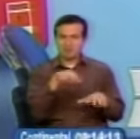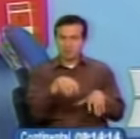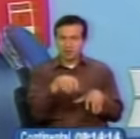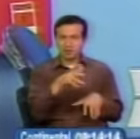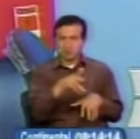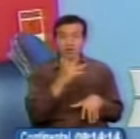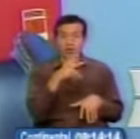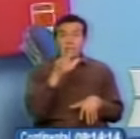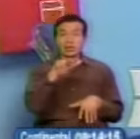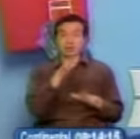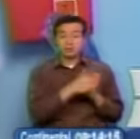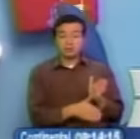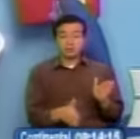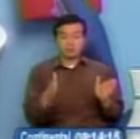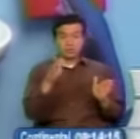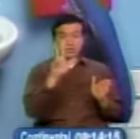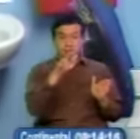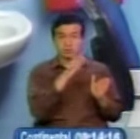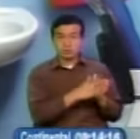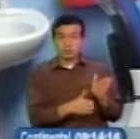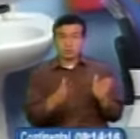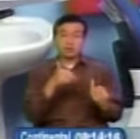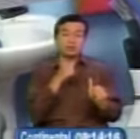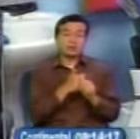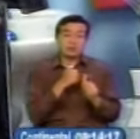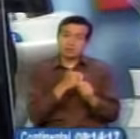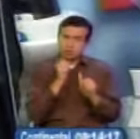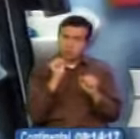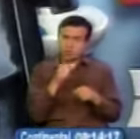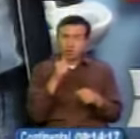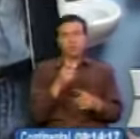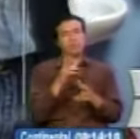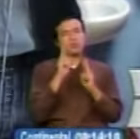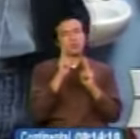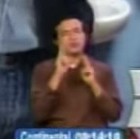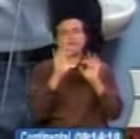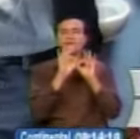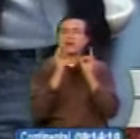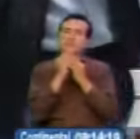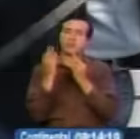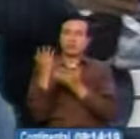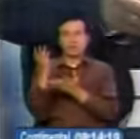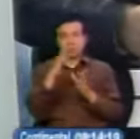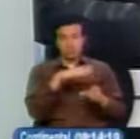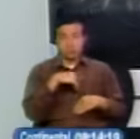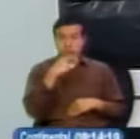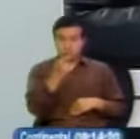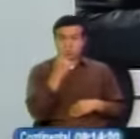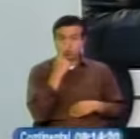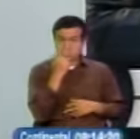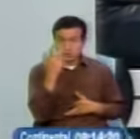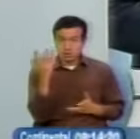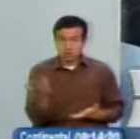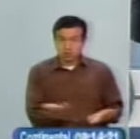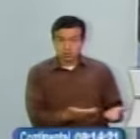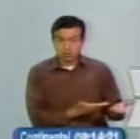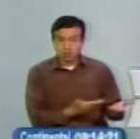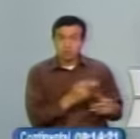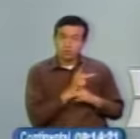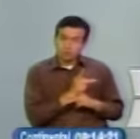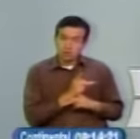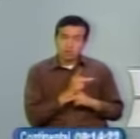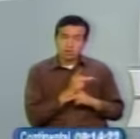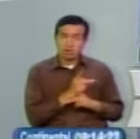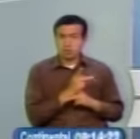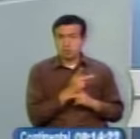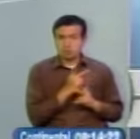está alrededor de 3 meses, nos ha dicho el doctor, y que espera ya una familia. Si usted está interesado, por supuesto, en